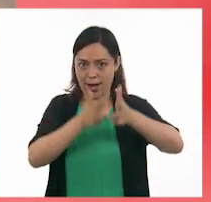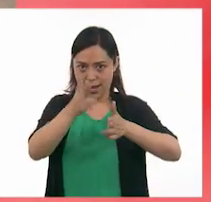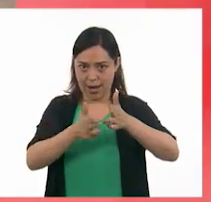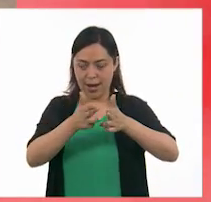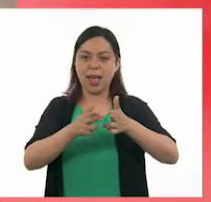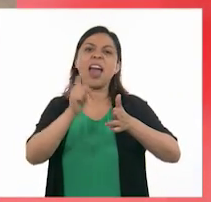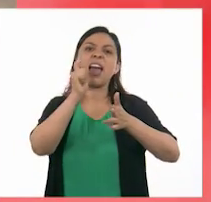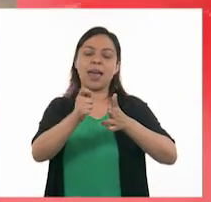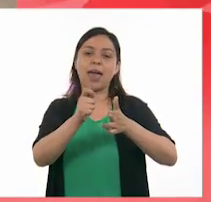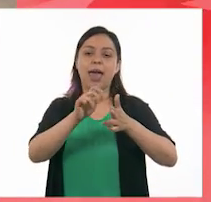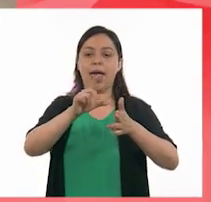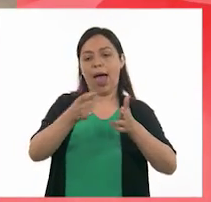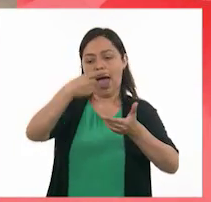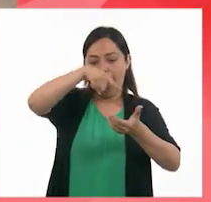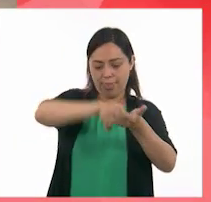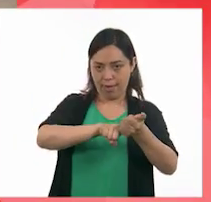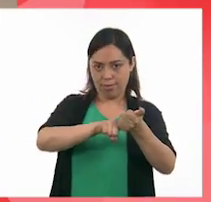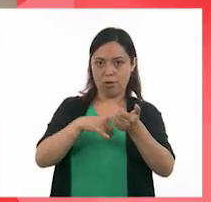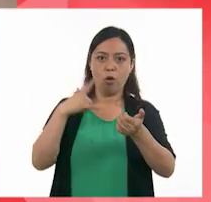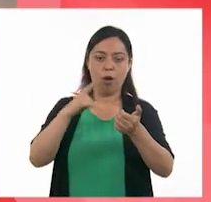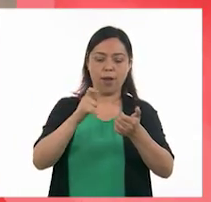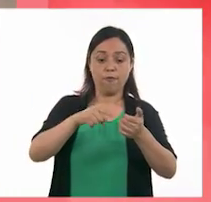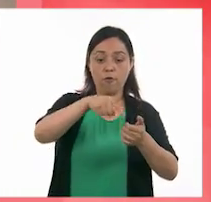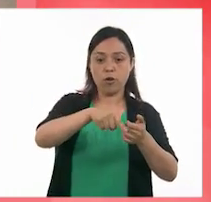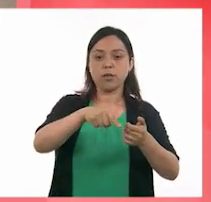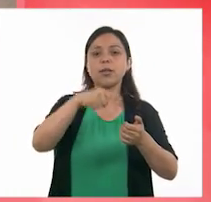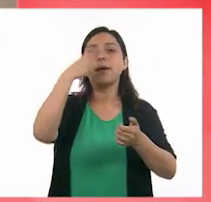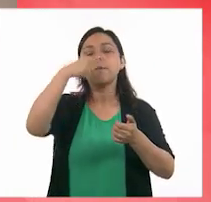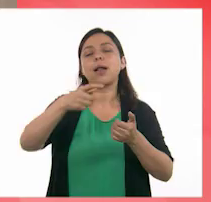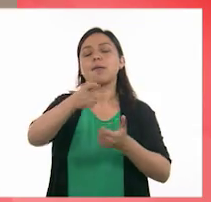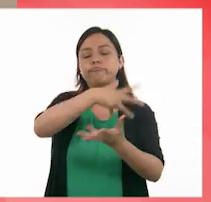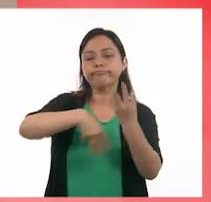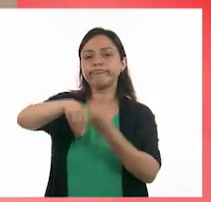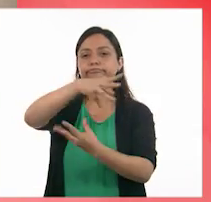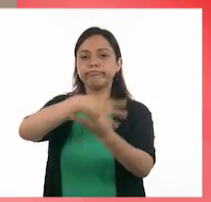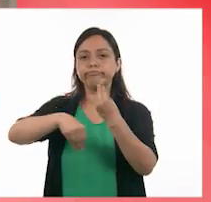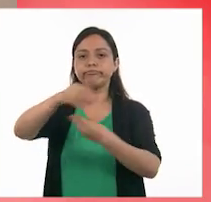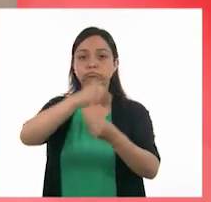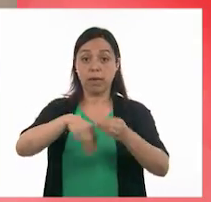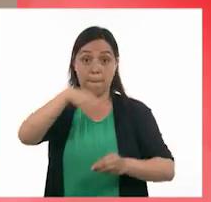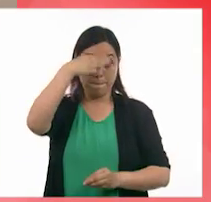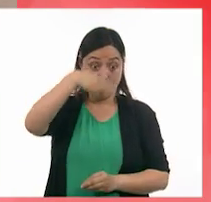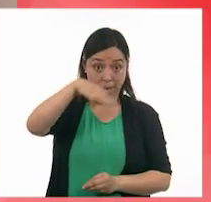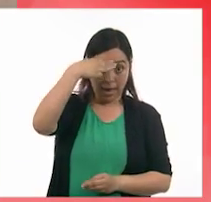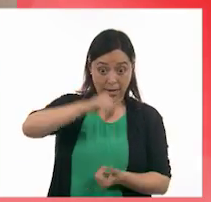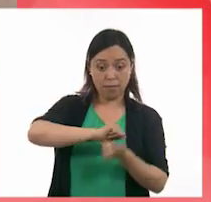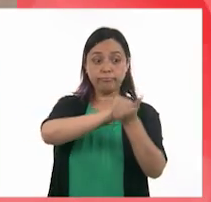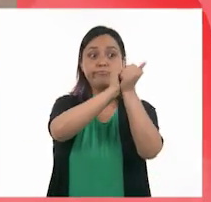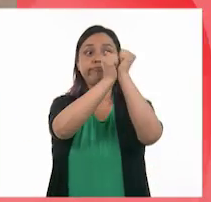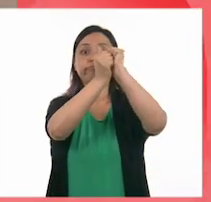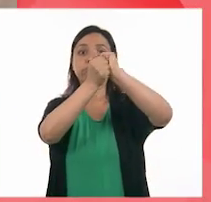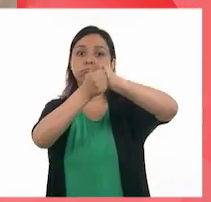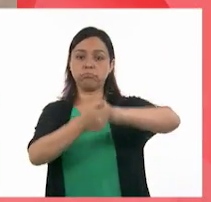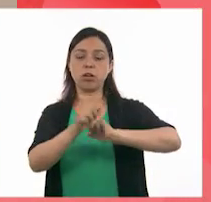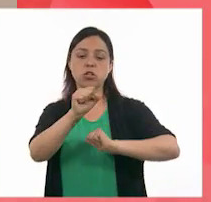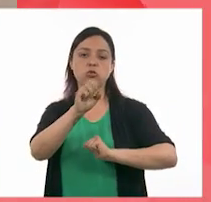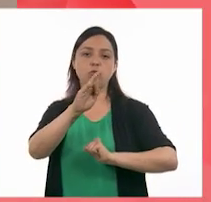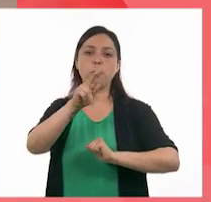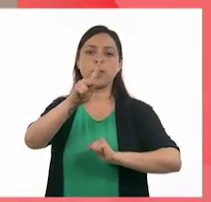Intercalifornia, detonando la economía de la región, el ascenso de Mexicali a la categoría de subprefectura